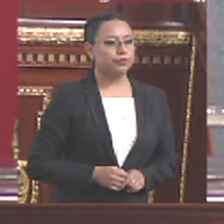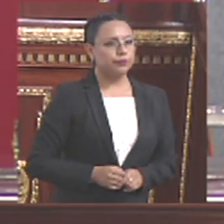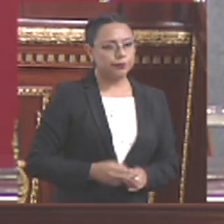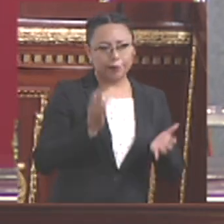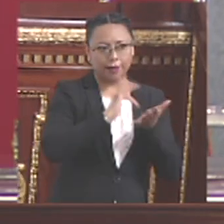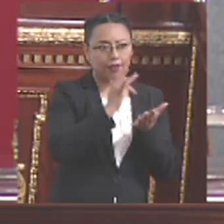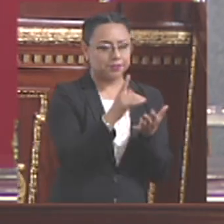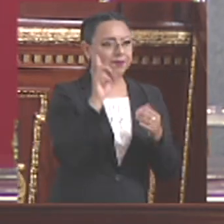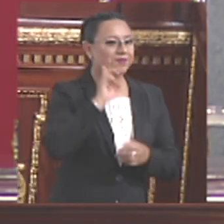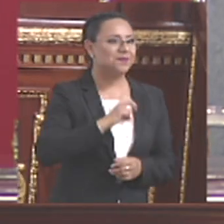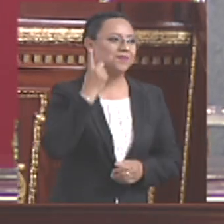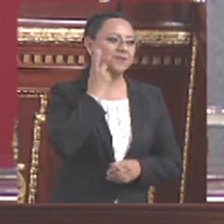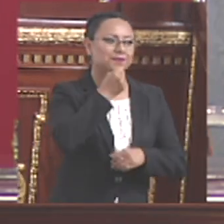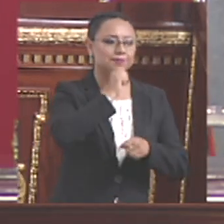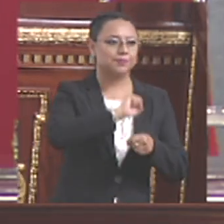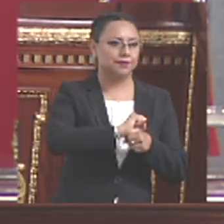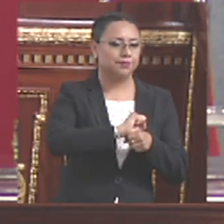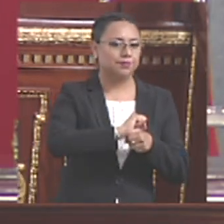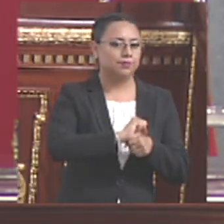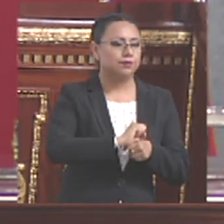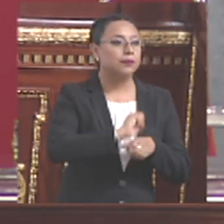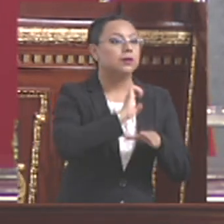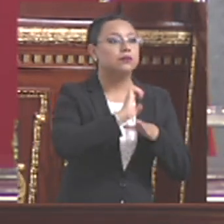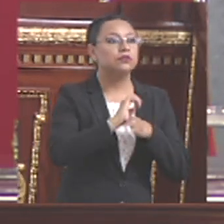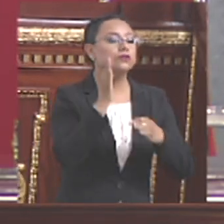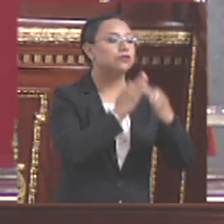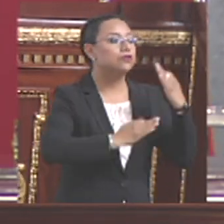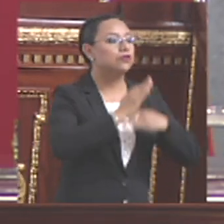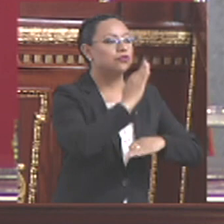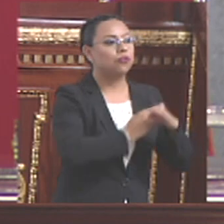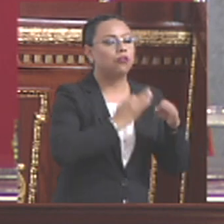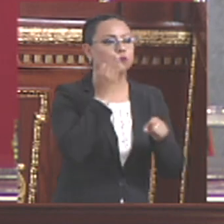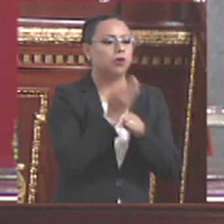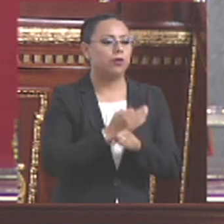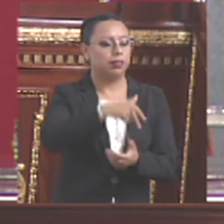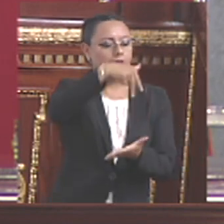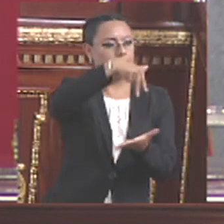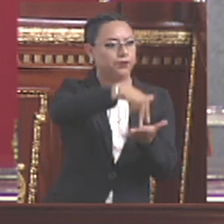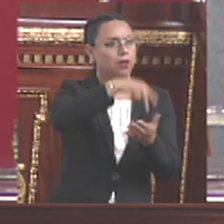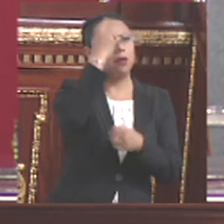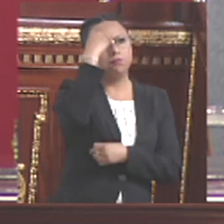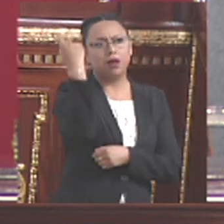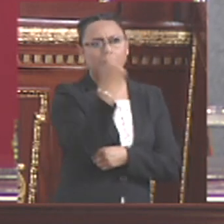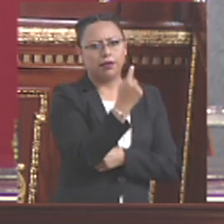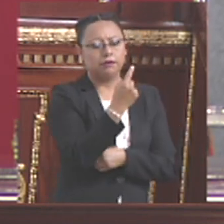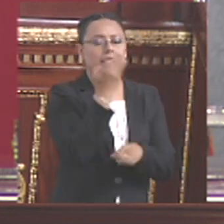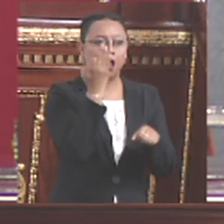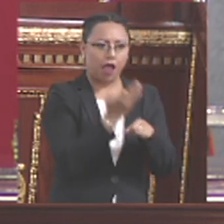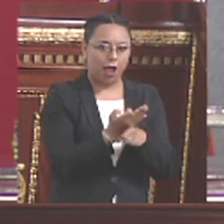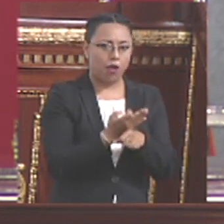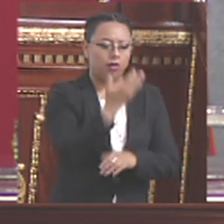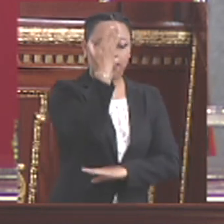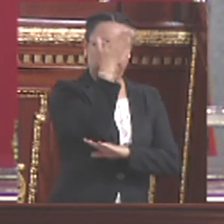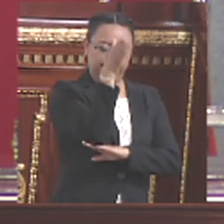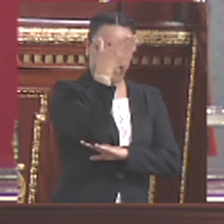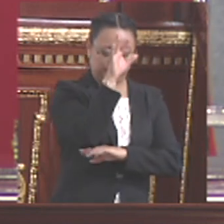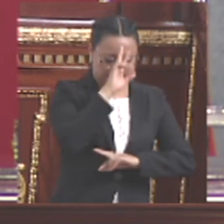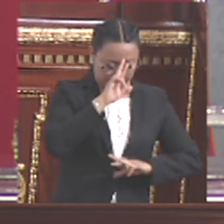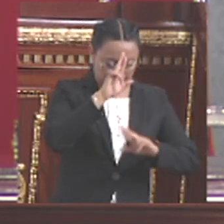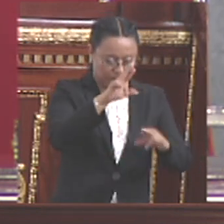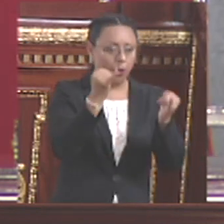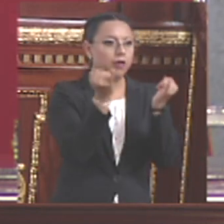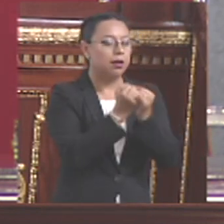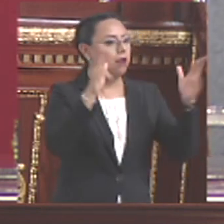Gracias, diputada secretaria. Se solicita a todos los presentes ponerse de pie con la finalidad de rendir honores a la bandera y entonar